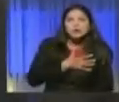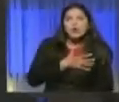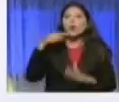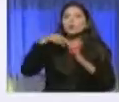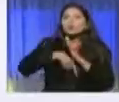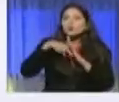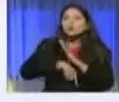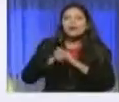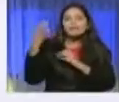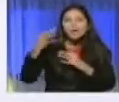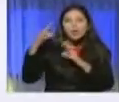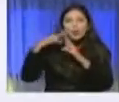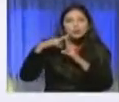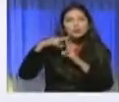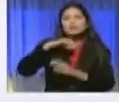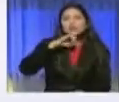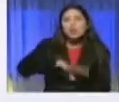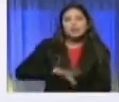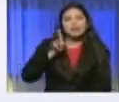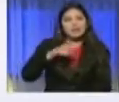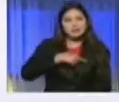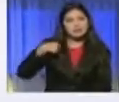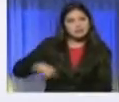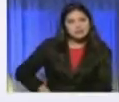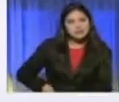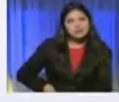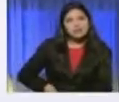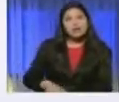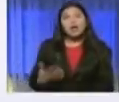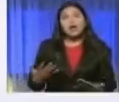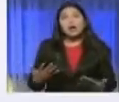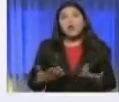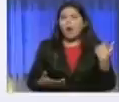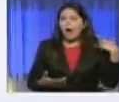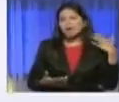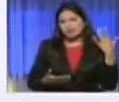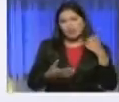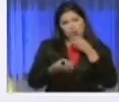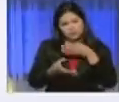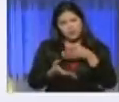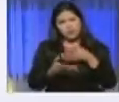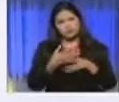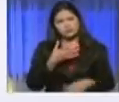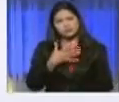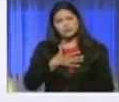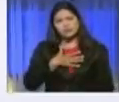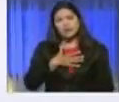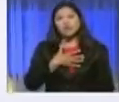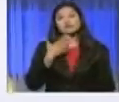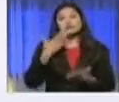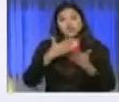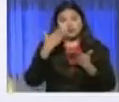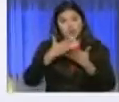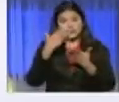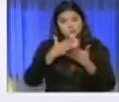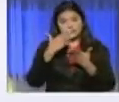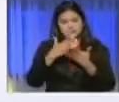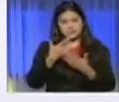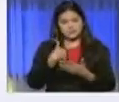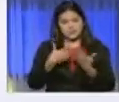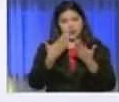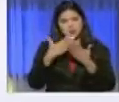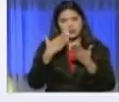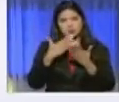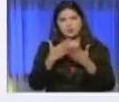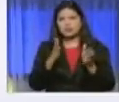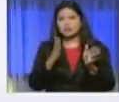Chile. En otras oportunidades lo he contado. Donde yo estudiaba,